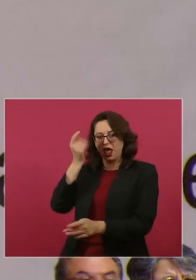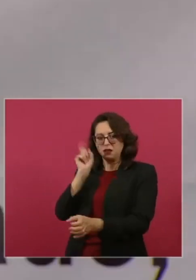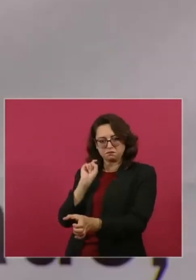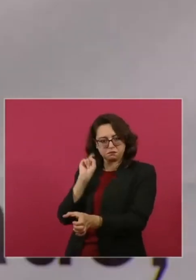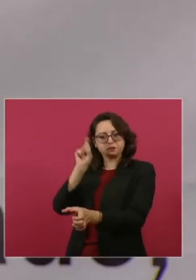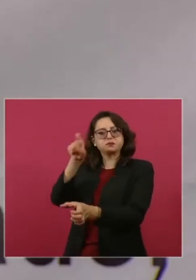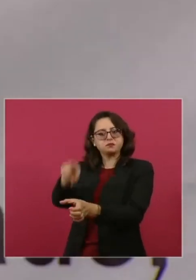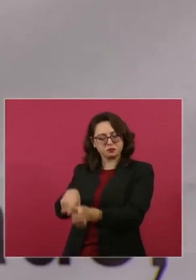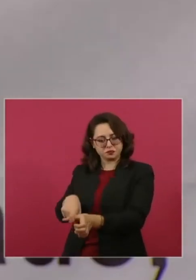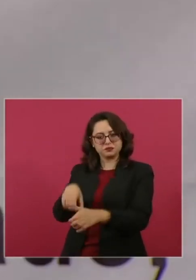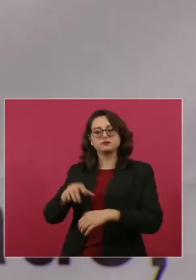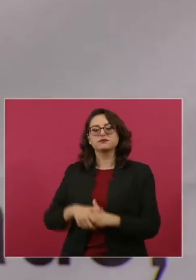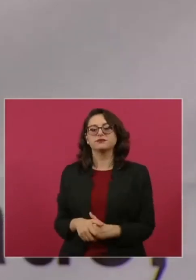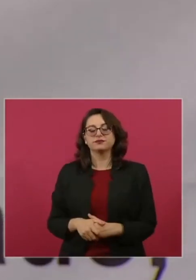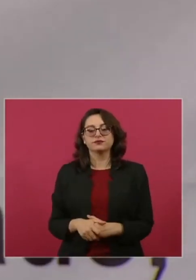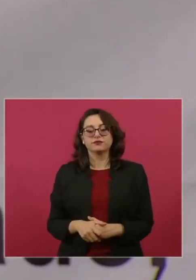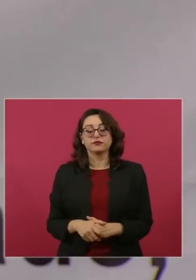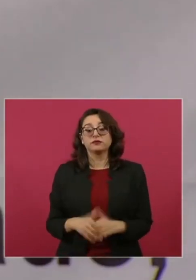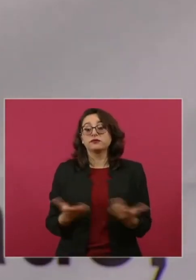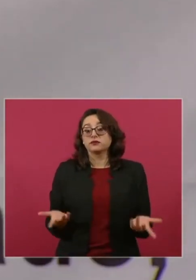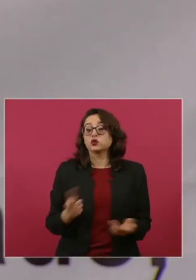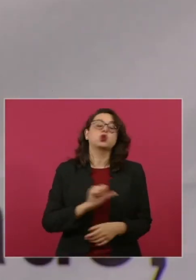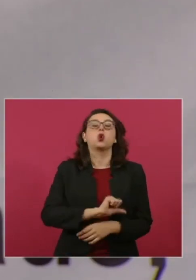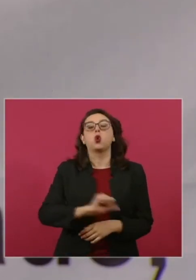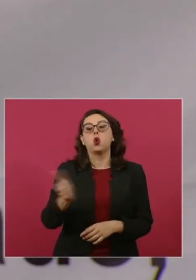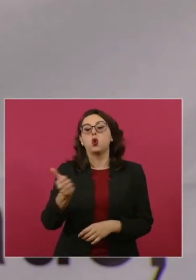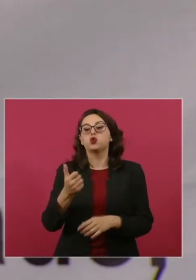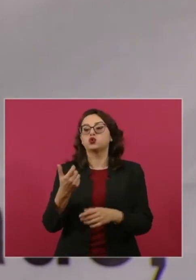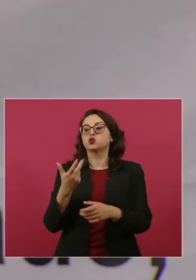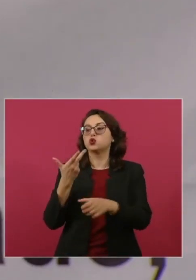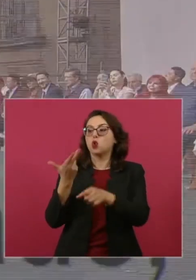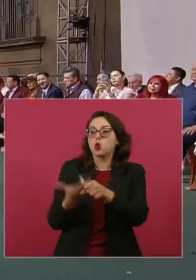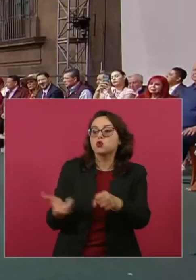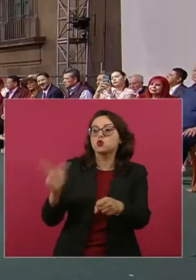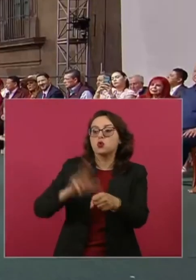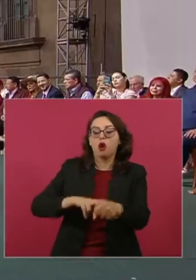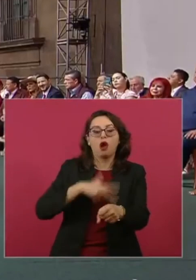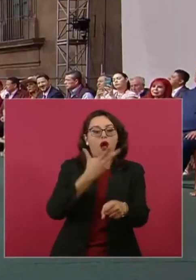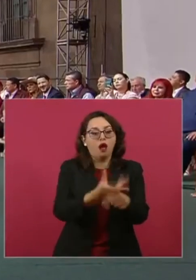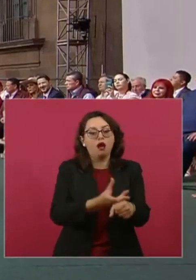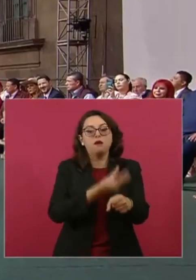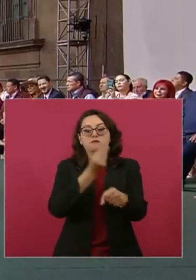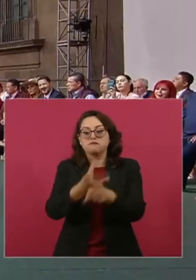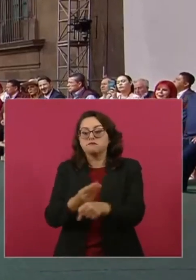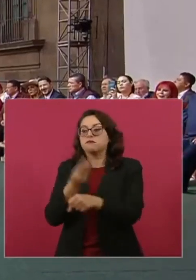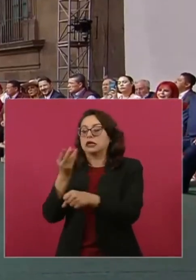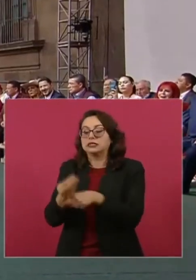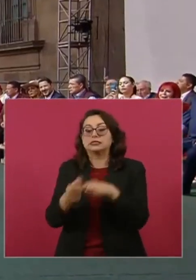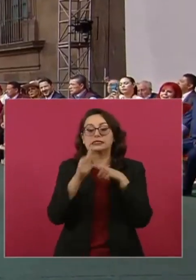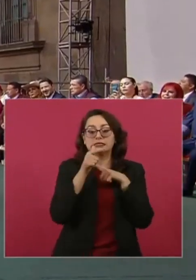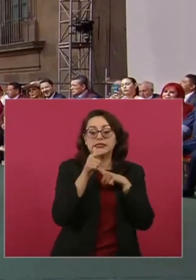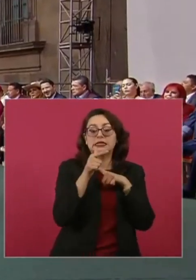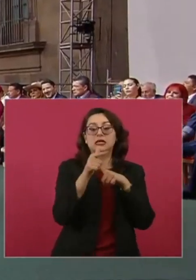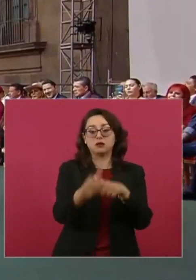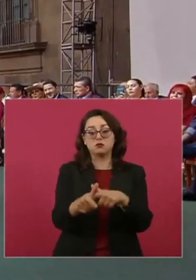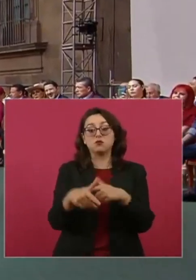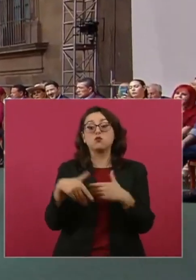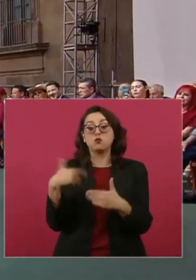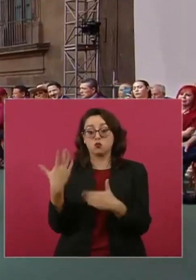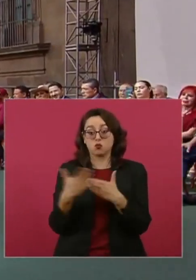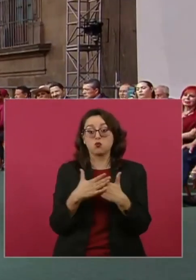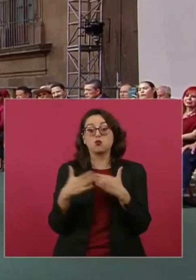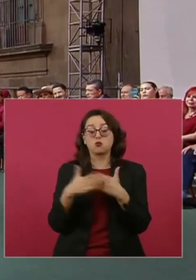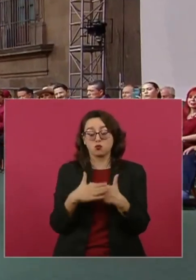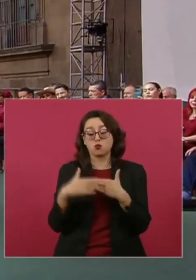where we've already established this health system. Y pronto contaremos con todo el personal médico para atender